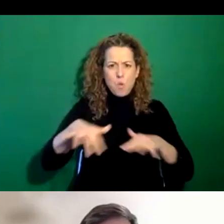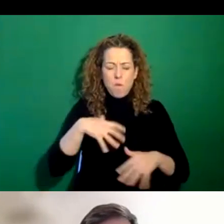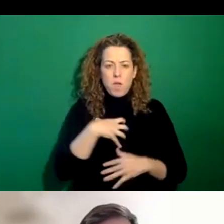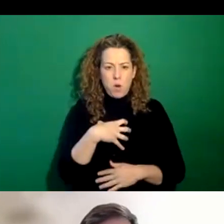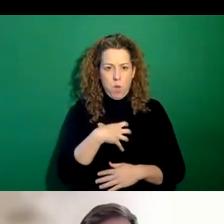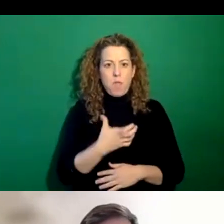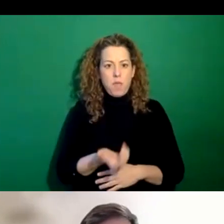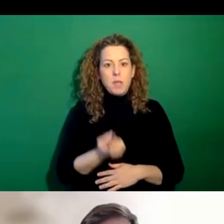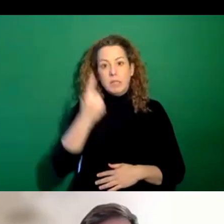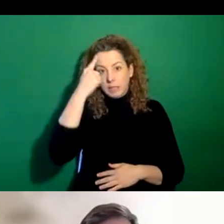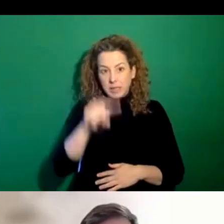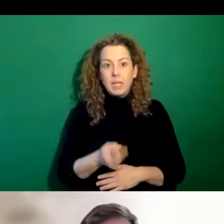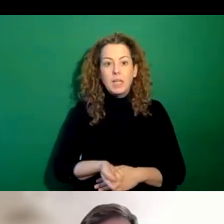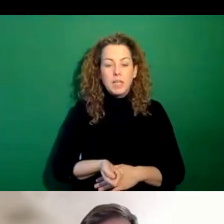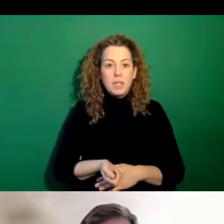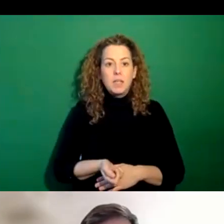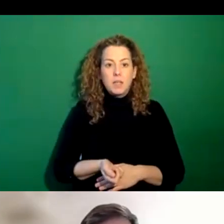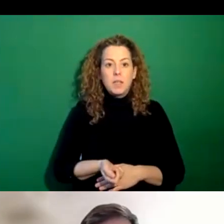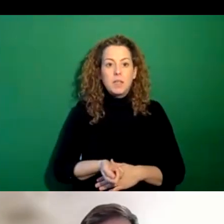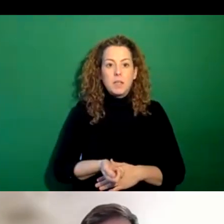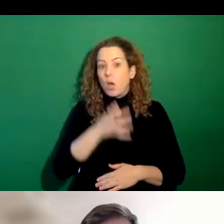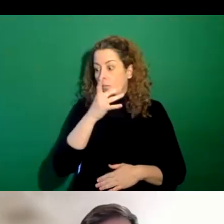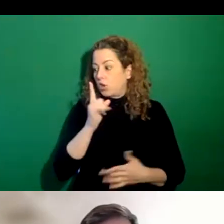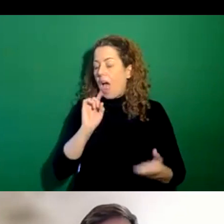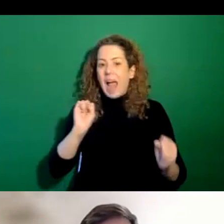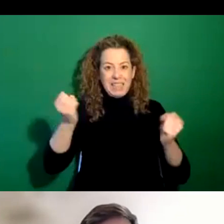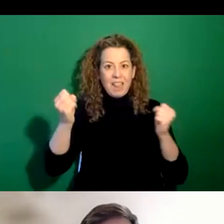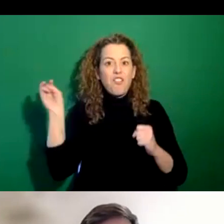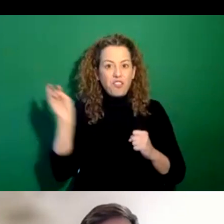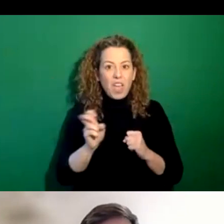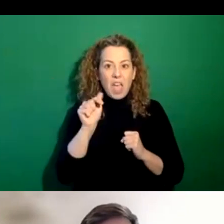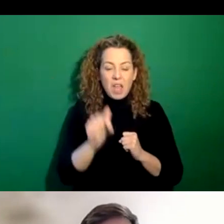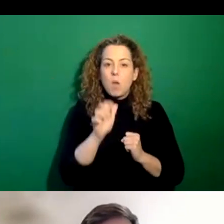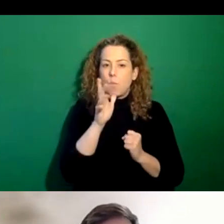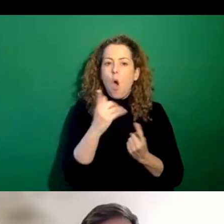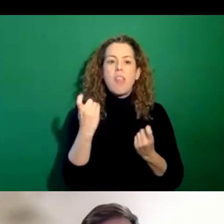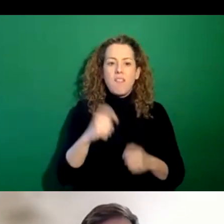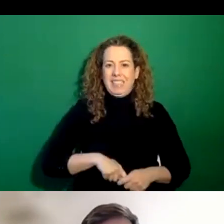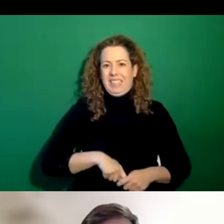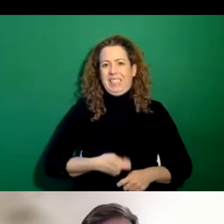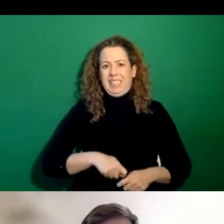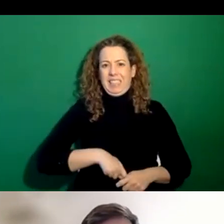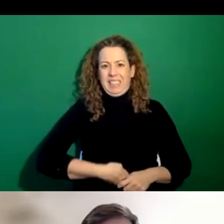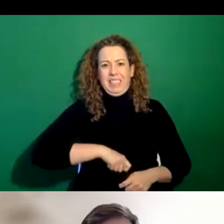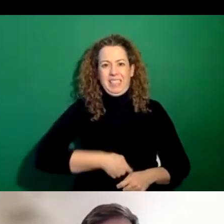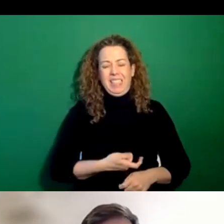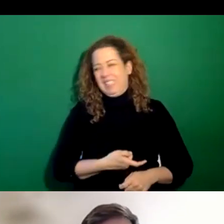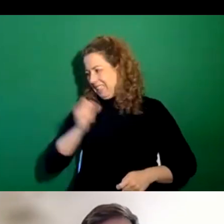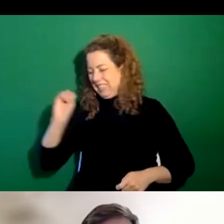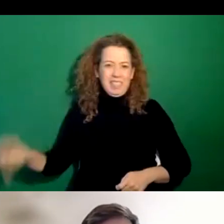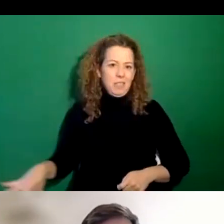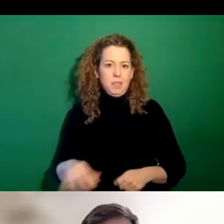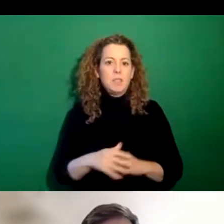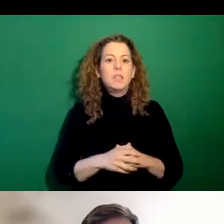él era consciente, entonces su alteración venía por eso, porque tenía una necesidad de soltarse y de intentar conseguir algo que no